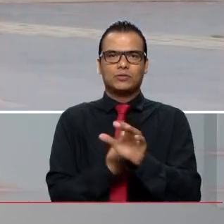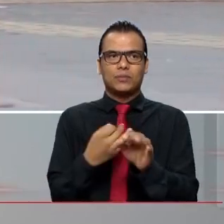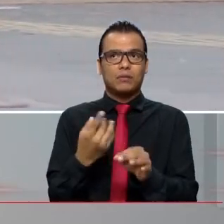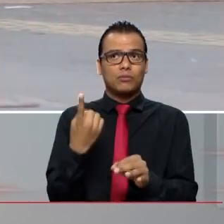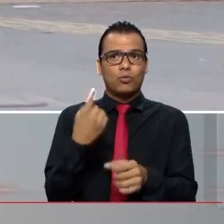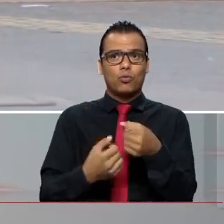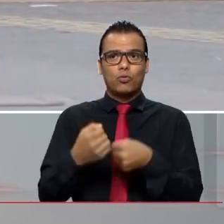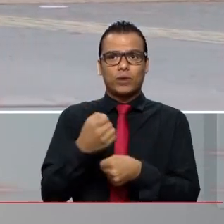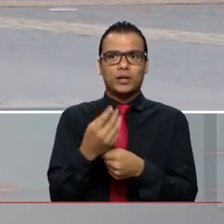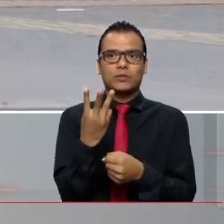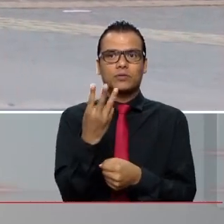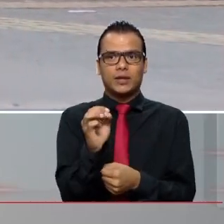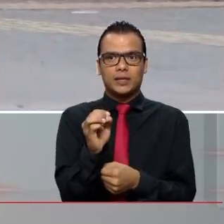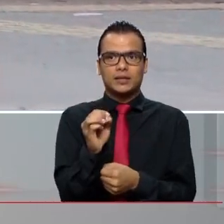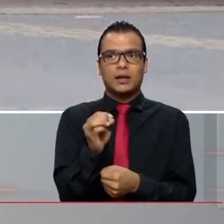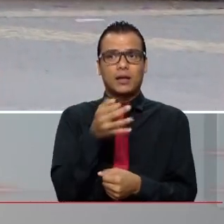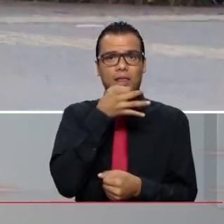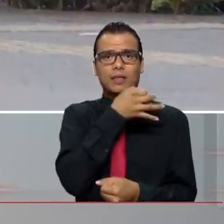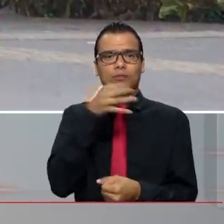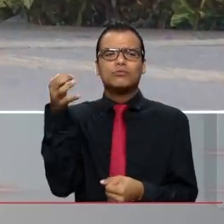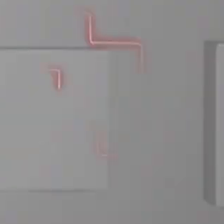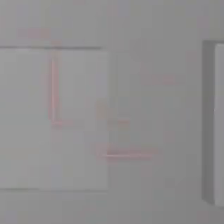denuncias, 15 más que en el 2021.